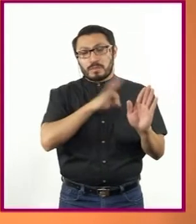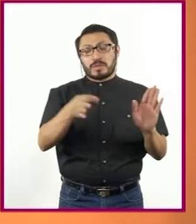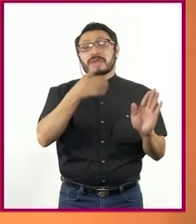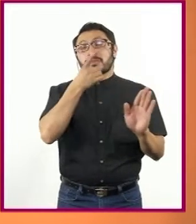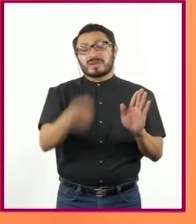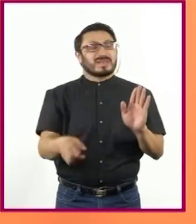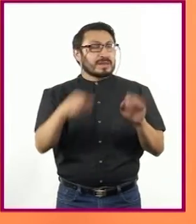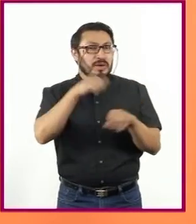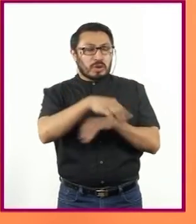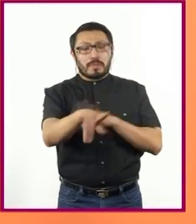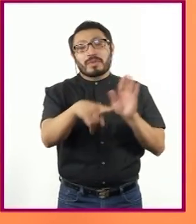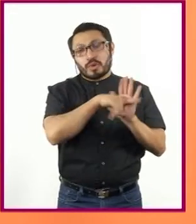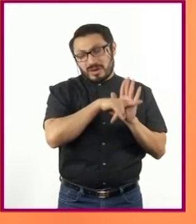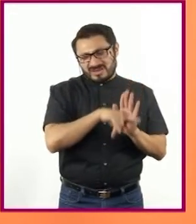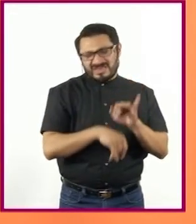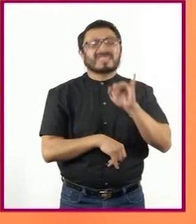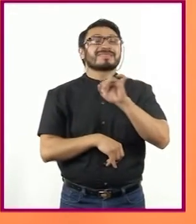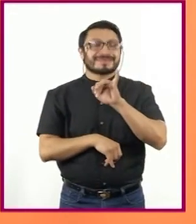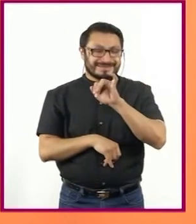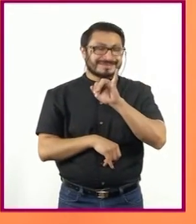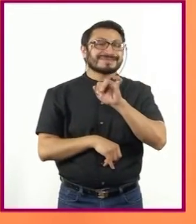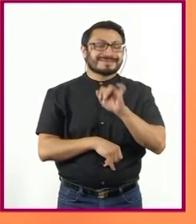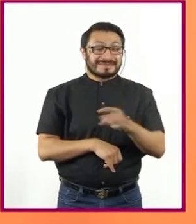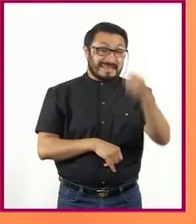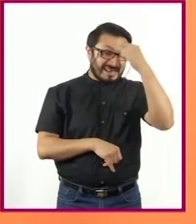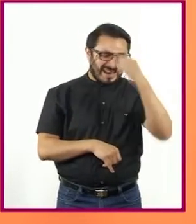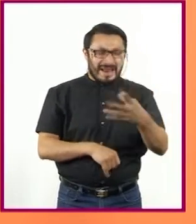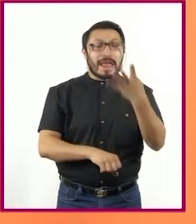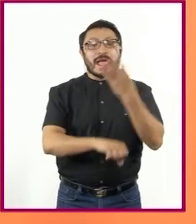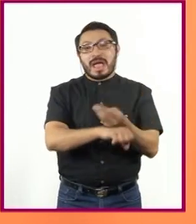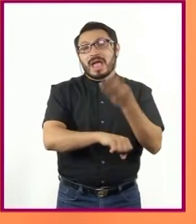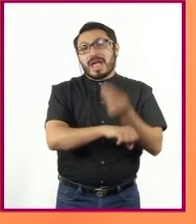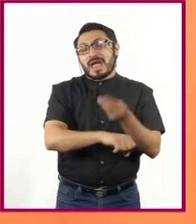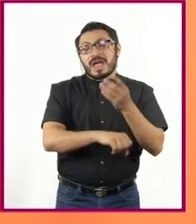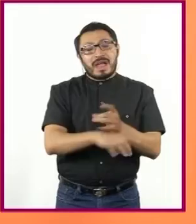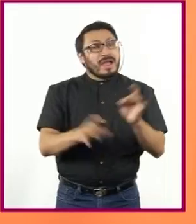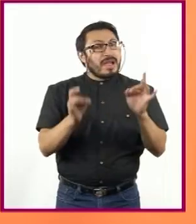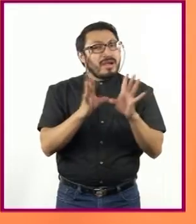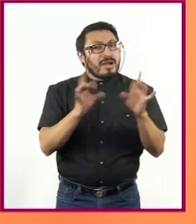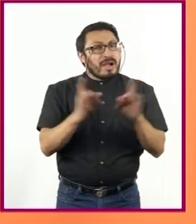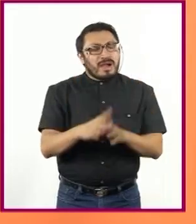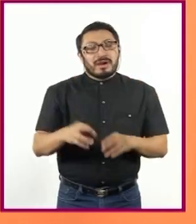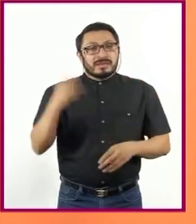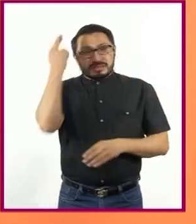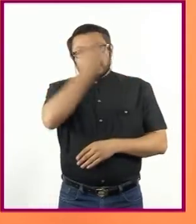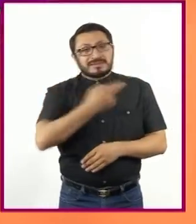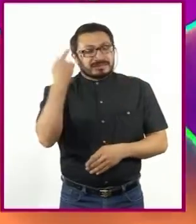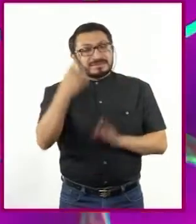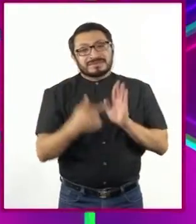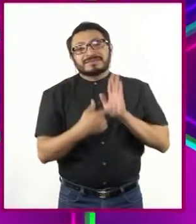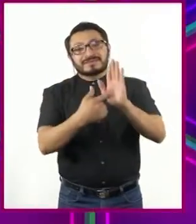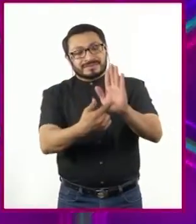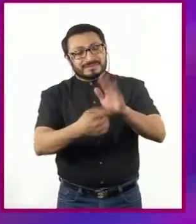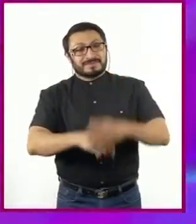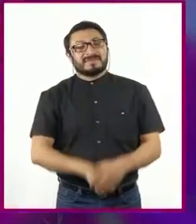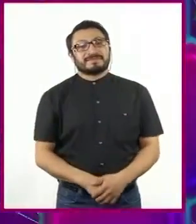negativos. Sí, para darle solución a la situación, observemos la siguiente imagen.